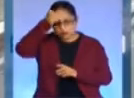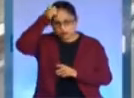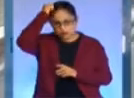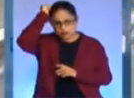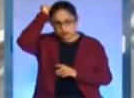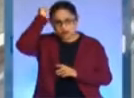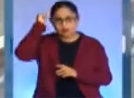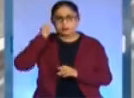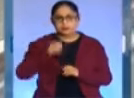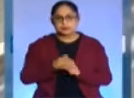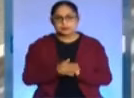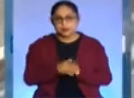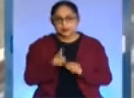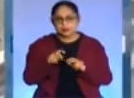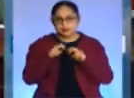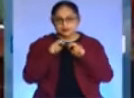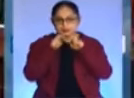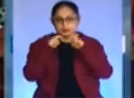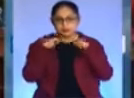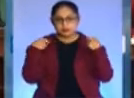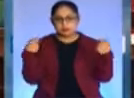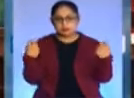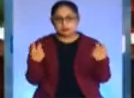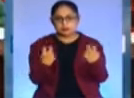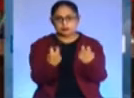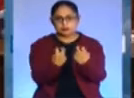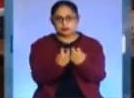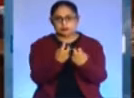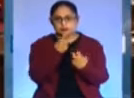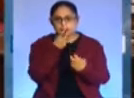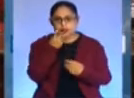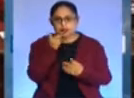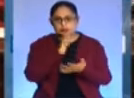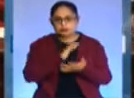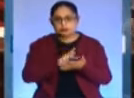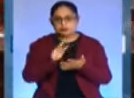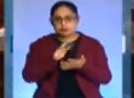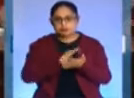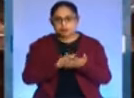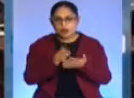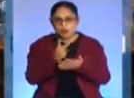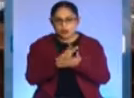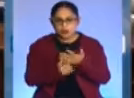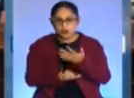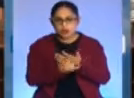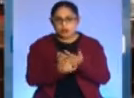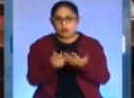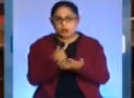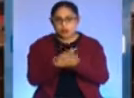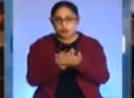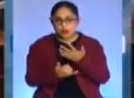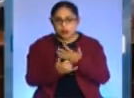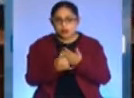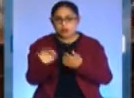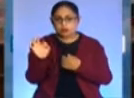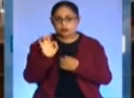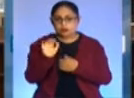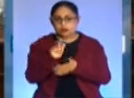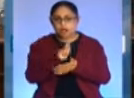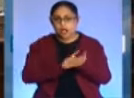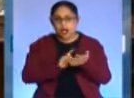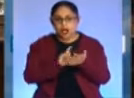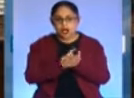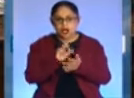Bedoya. En sesión ordinaria, los legisladores locales dieron lectura a los proyectos que en el caso de la Ley de Ingresos no